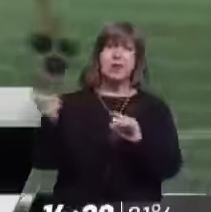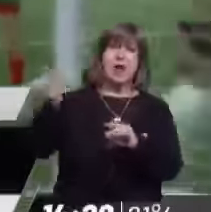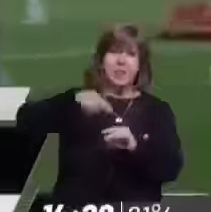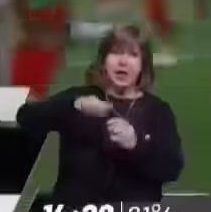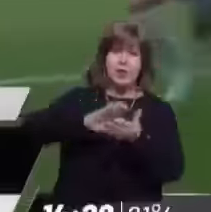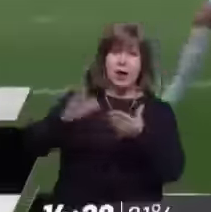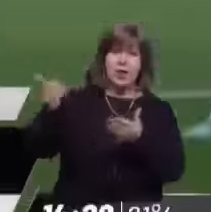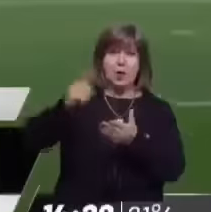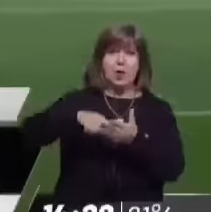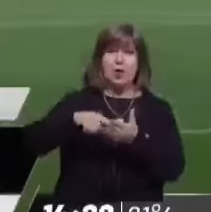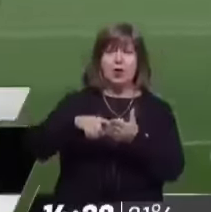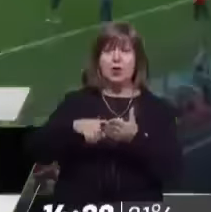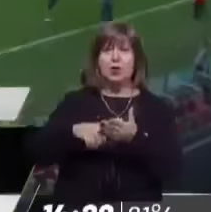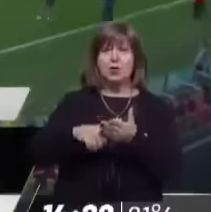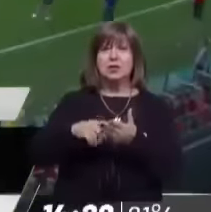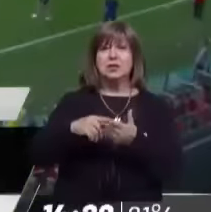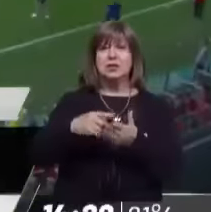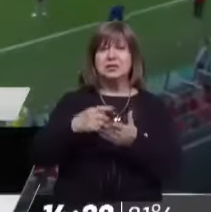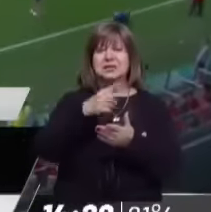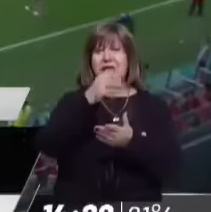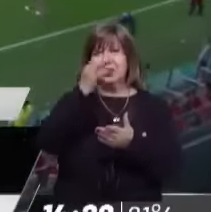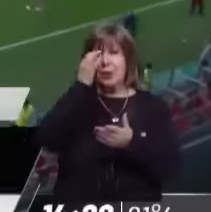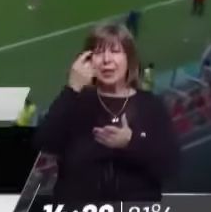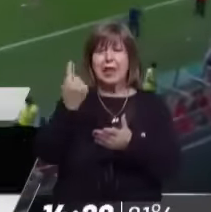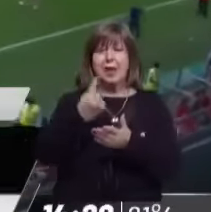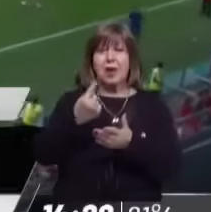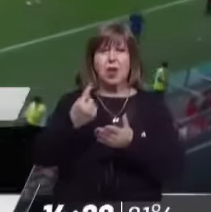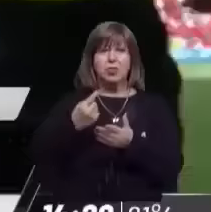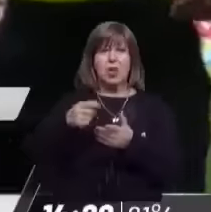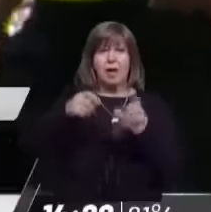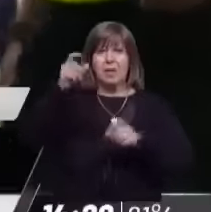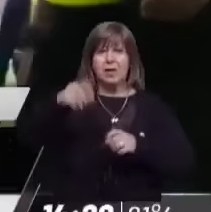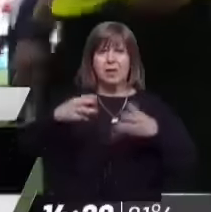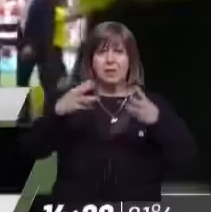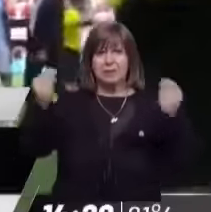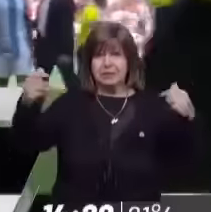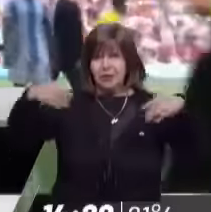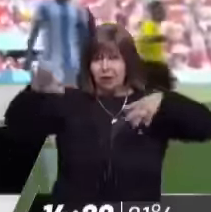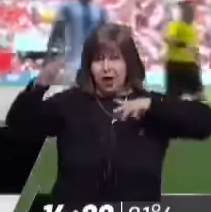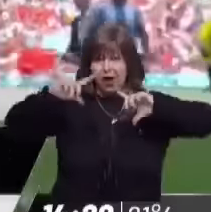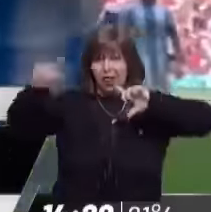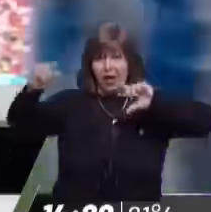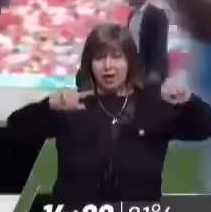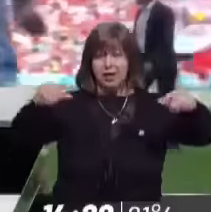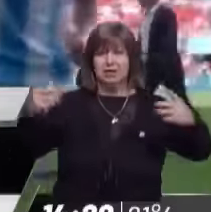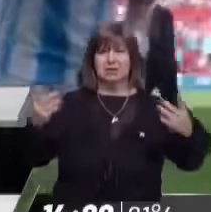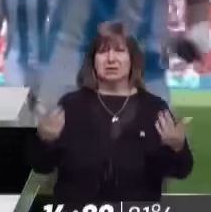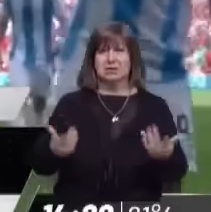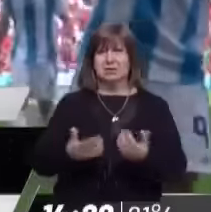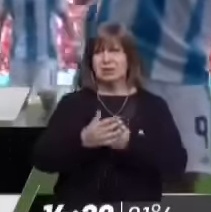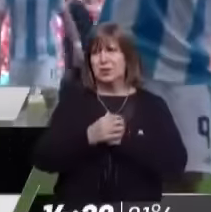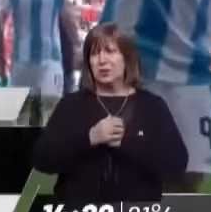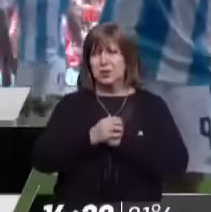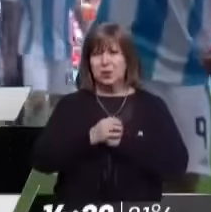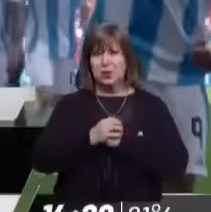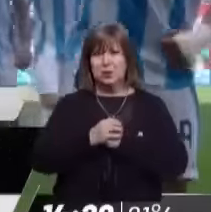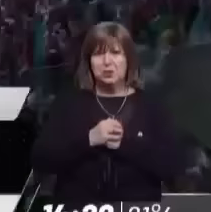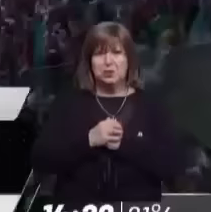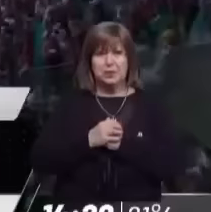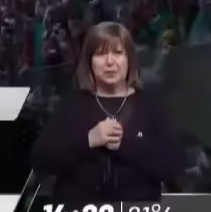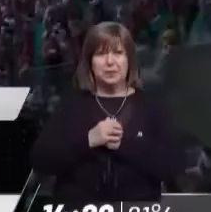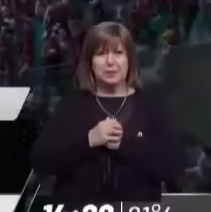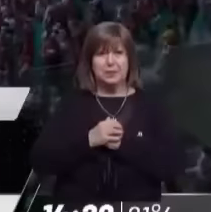partido 120 minutos después sin ni una persona en la cancha. Siempre se habló de que los partidos no se definen en el escritorio, que